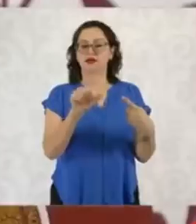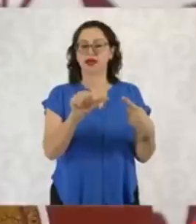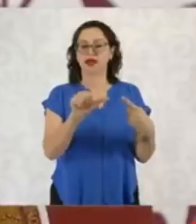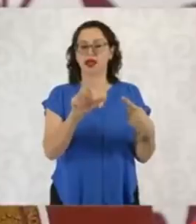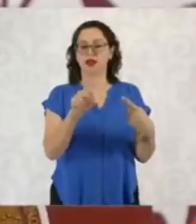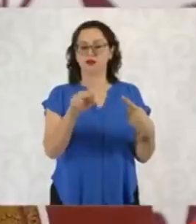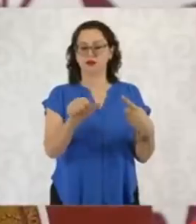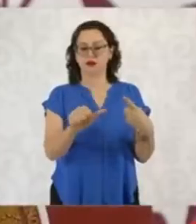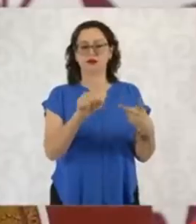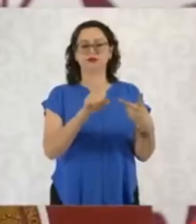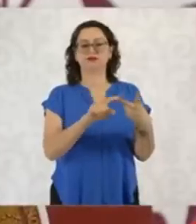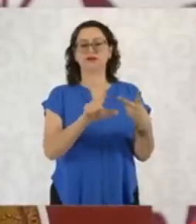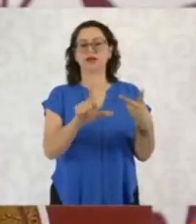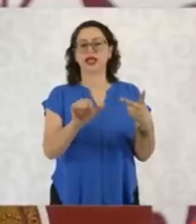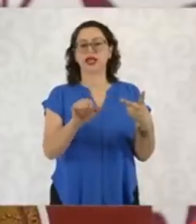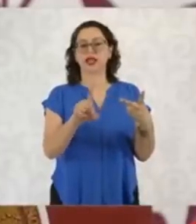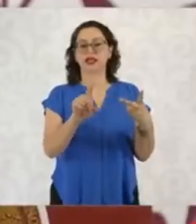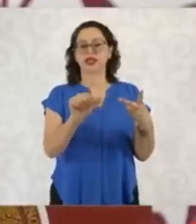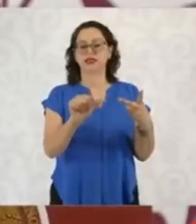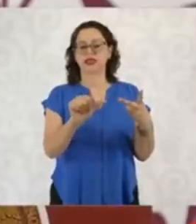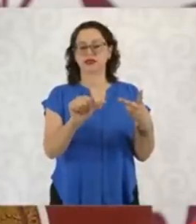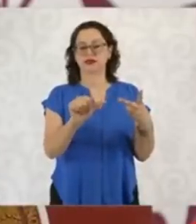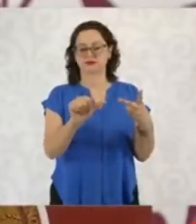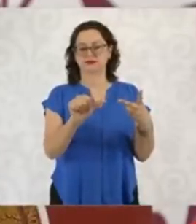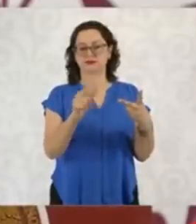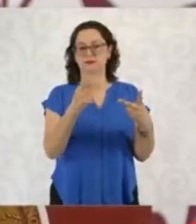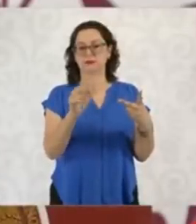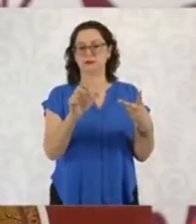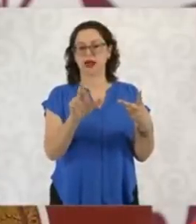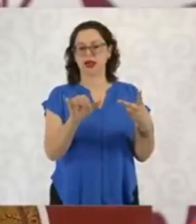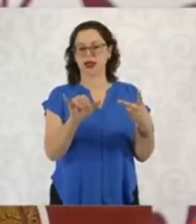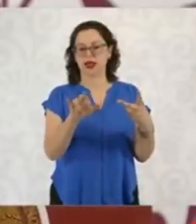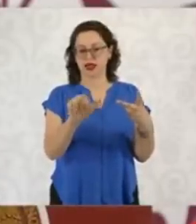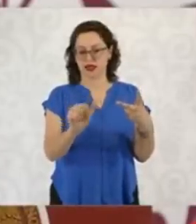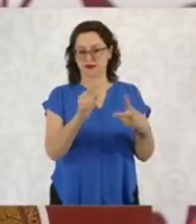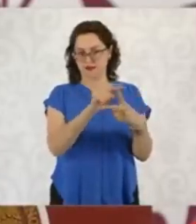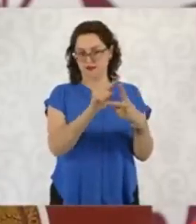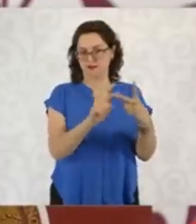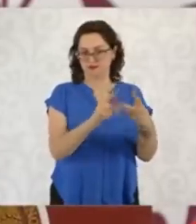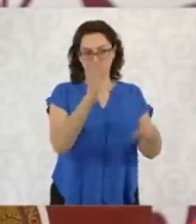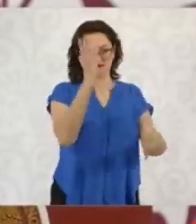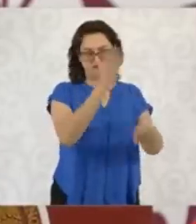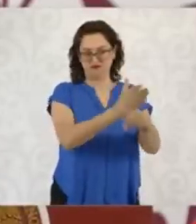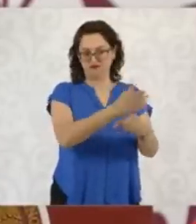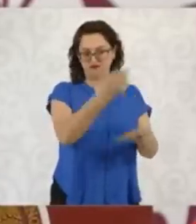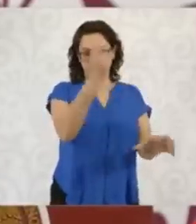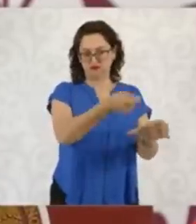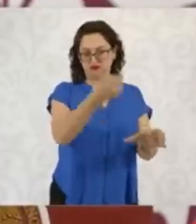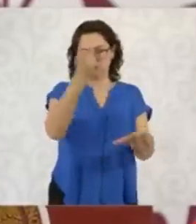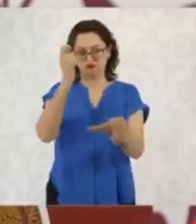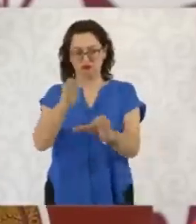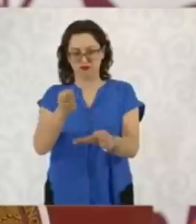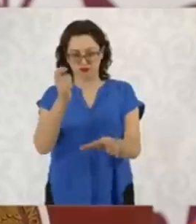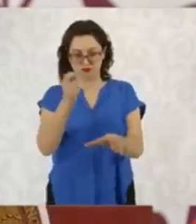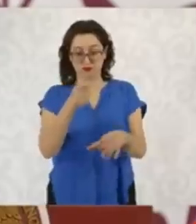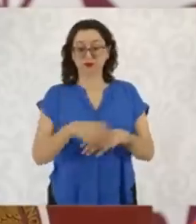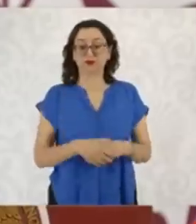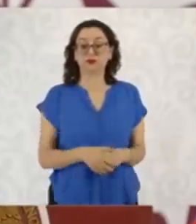Linda Cristina Pereira. Ellos fueron sentenciados a pagar